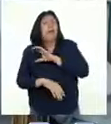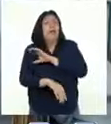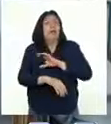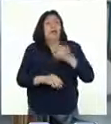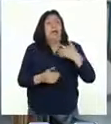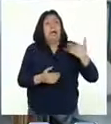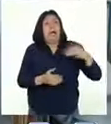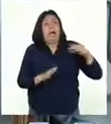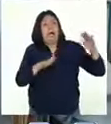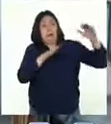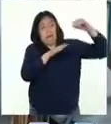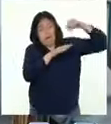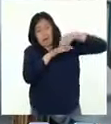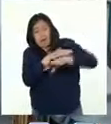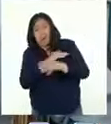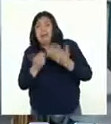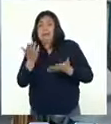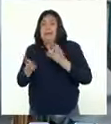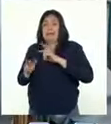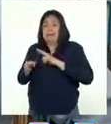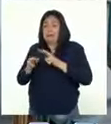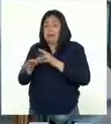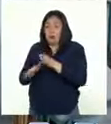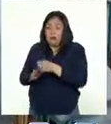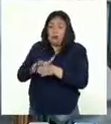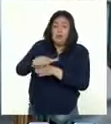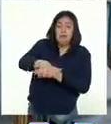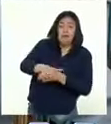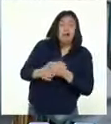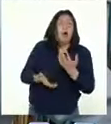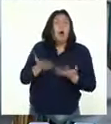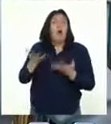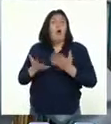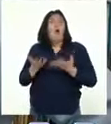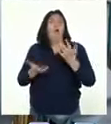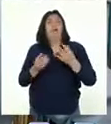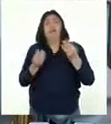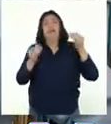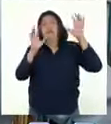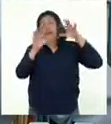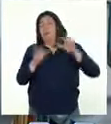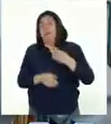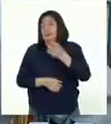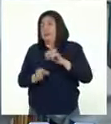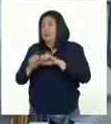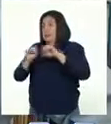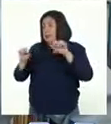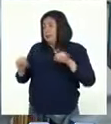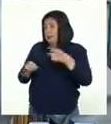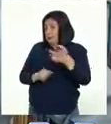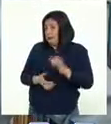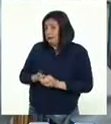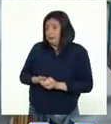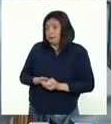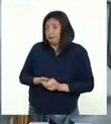podría haber un huaico, que los ríos podrían desbordarse o que podemos tener grandes lluvias. el sistema de